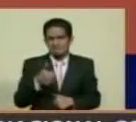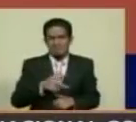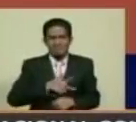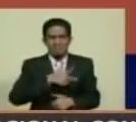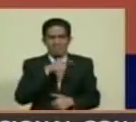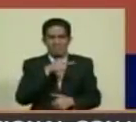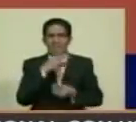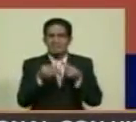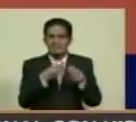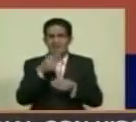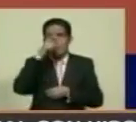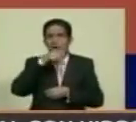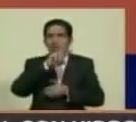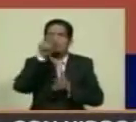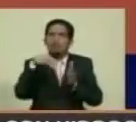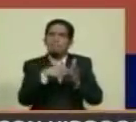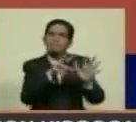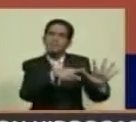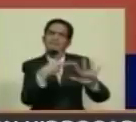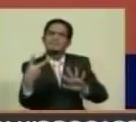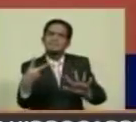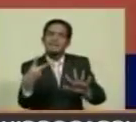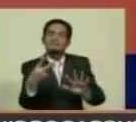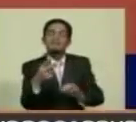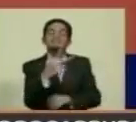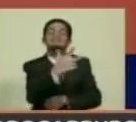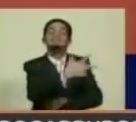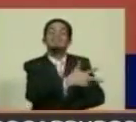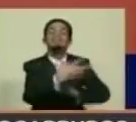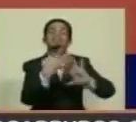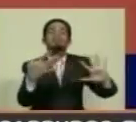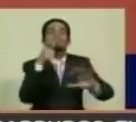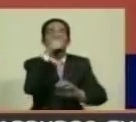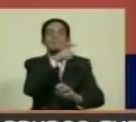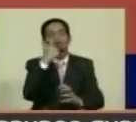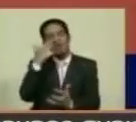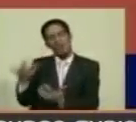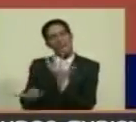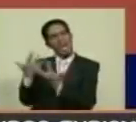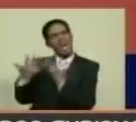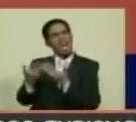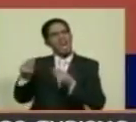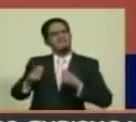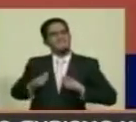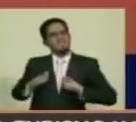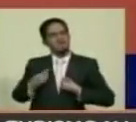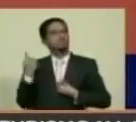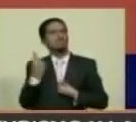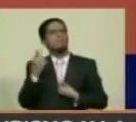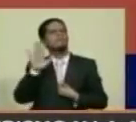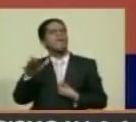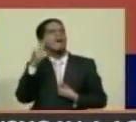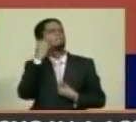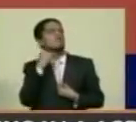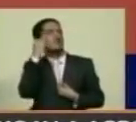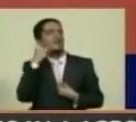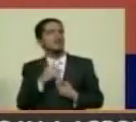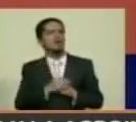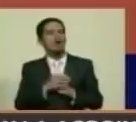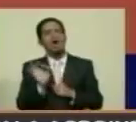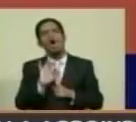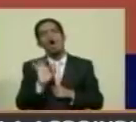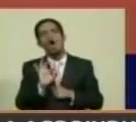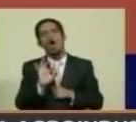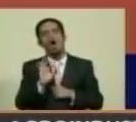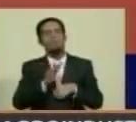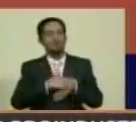el año 2017, donde 39 venezolanos fueron quemados vivos solamente por su color de piel y solamente porque usaban una